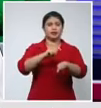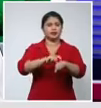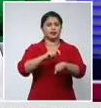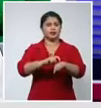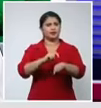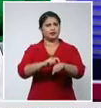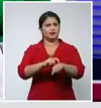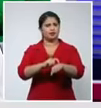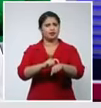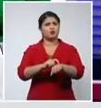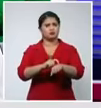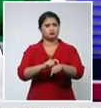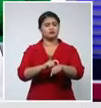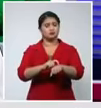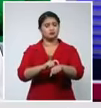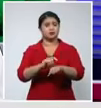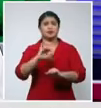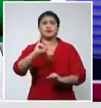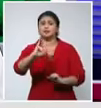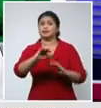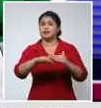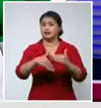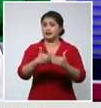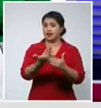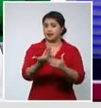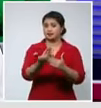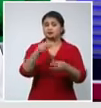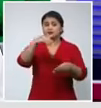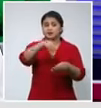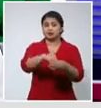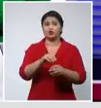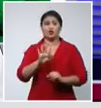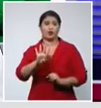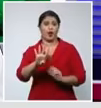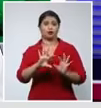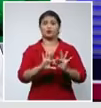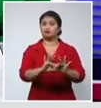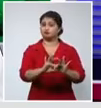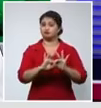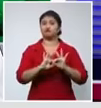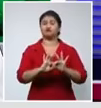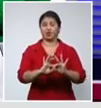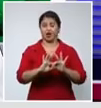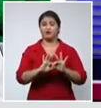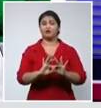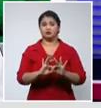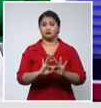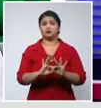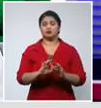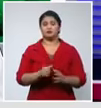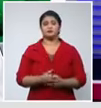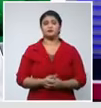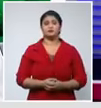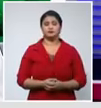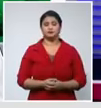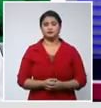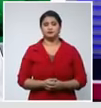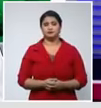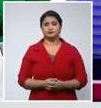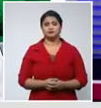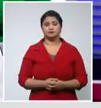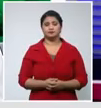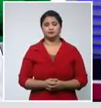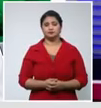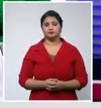de 6 días, 4 de ellos en terapia intensiva, tuvo una hipotensión arterial marcada,